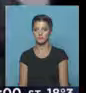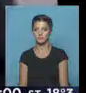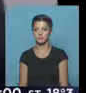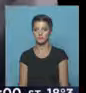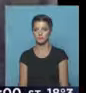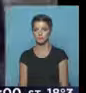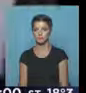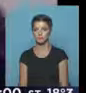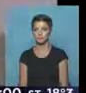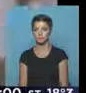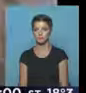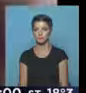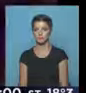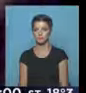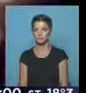largement.